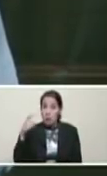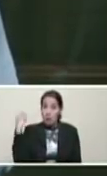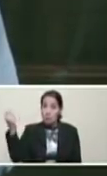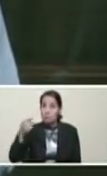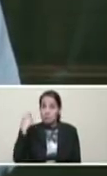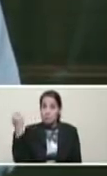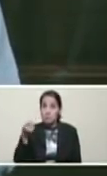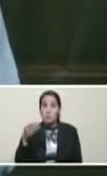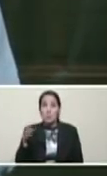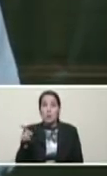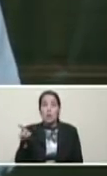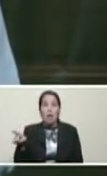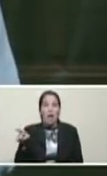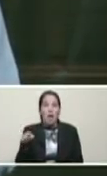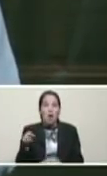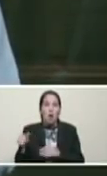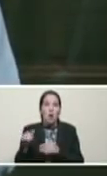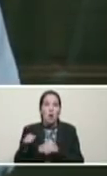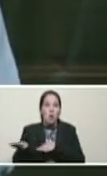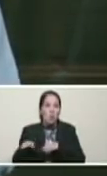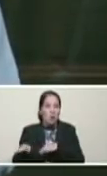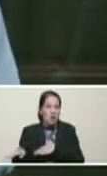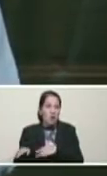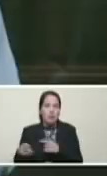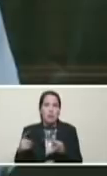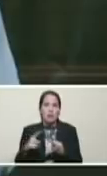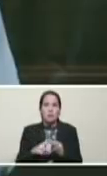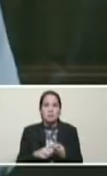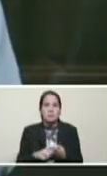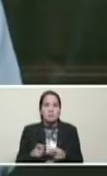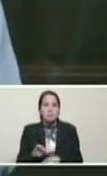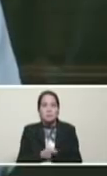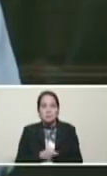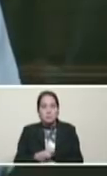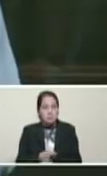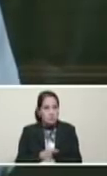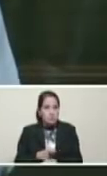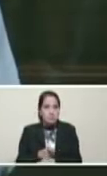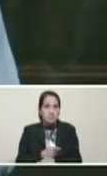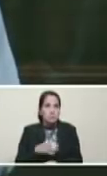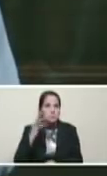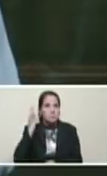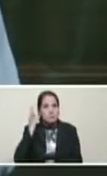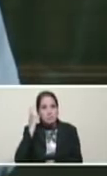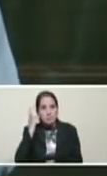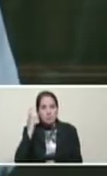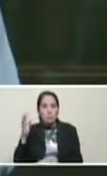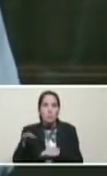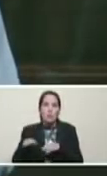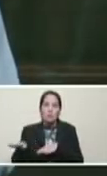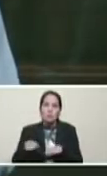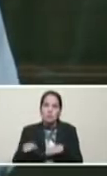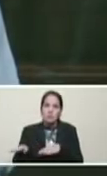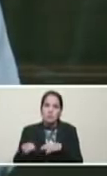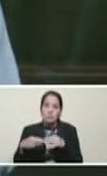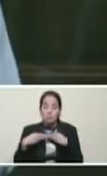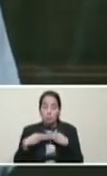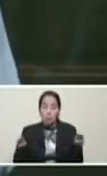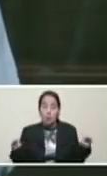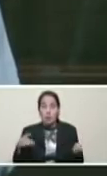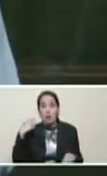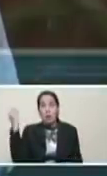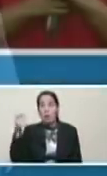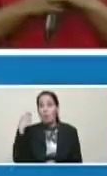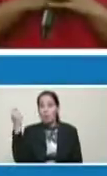allá está nuestra guerrera gobernadora del estado cojedes la puerta de los llanos